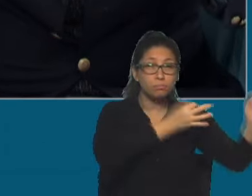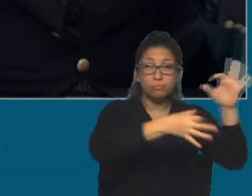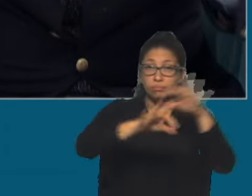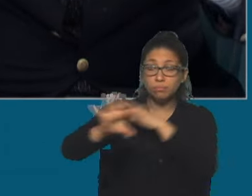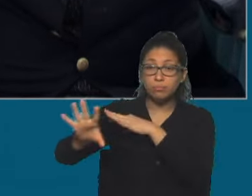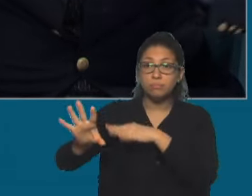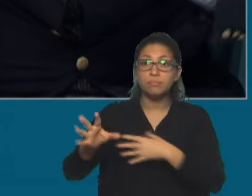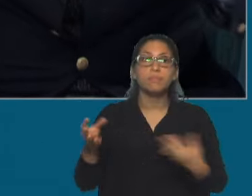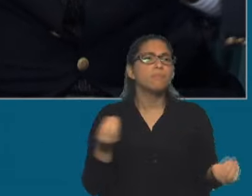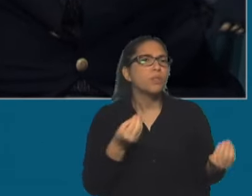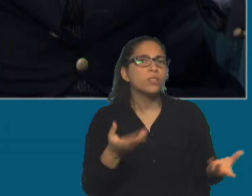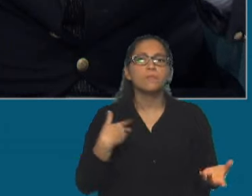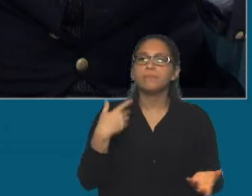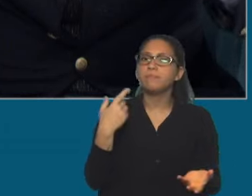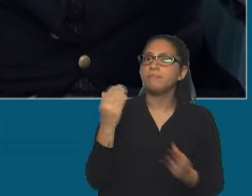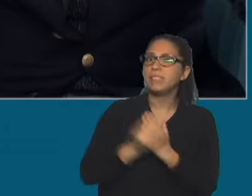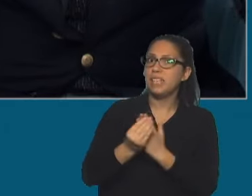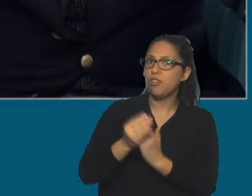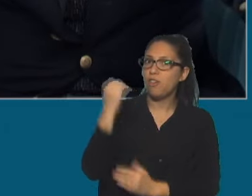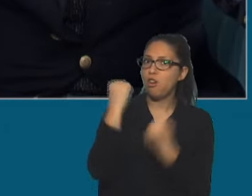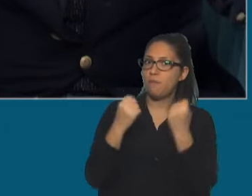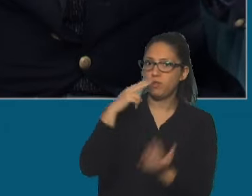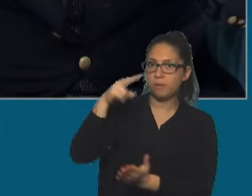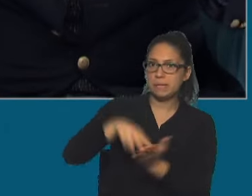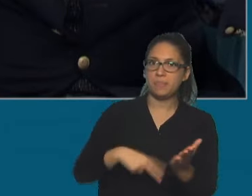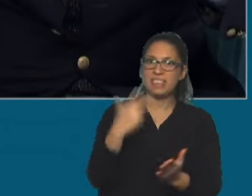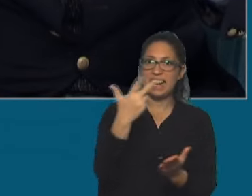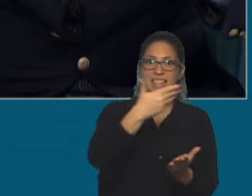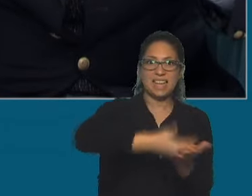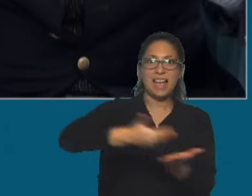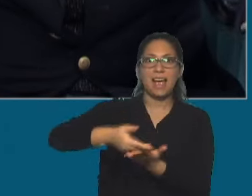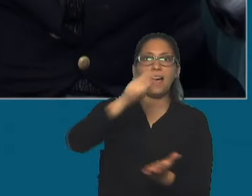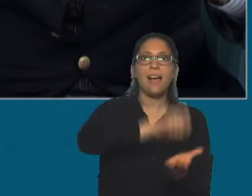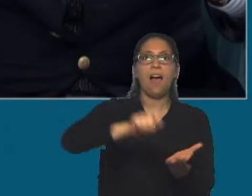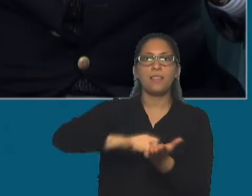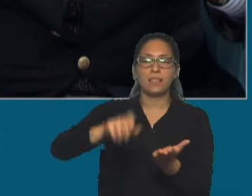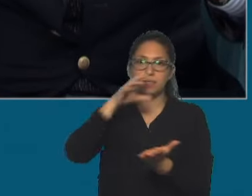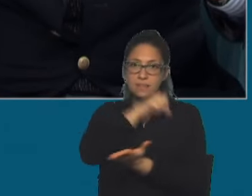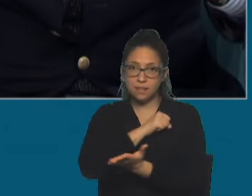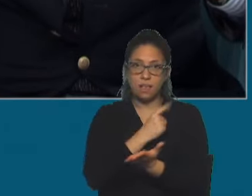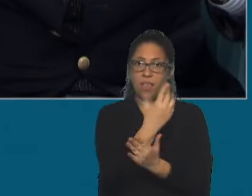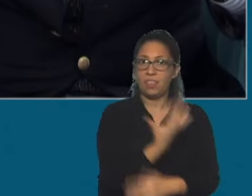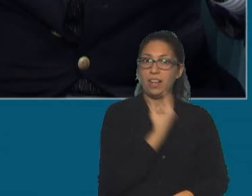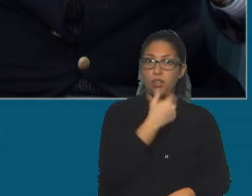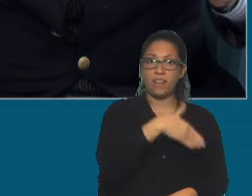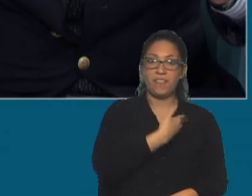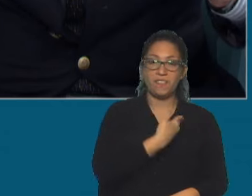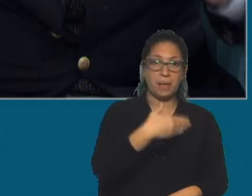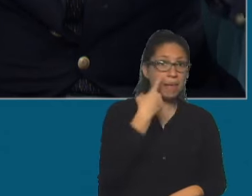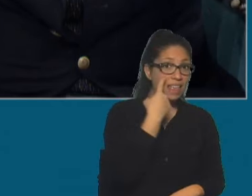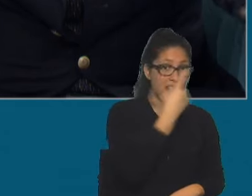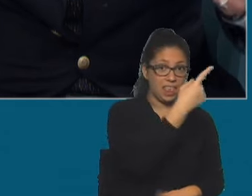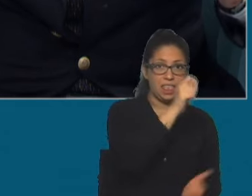documentos que yo encontré en el Ministerio de Economía, había 3 cartas confidenciales. Una del director del Fondo Monetario, Michel